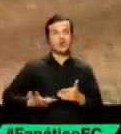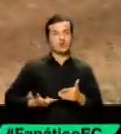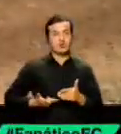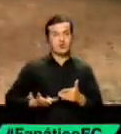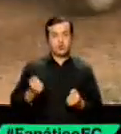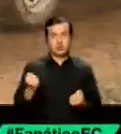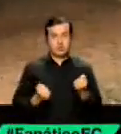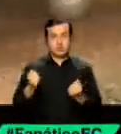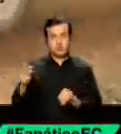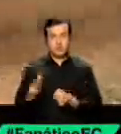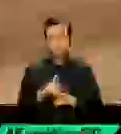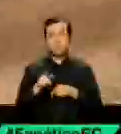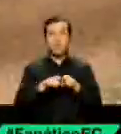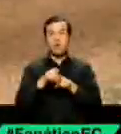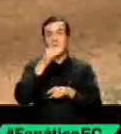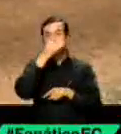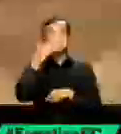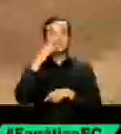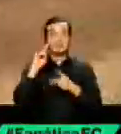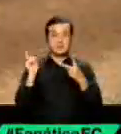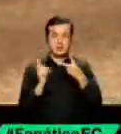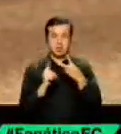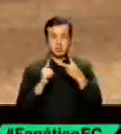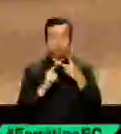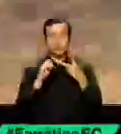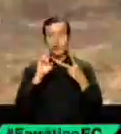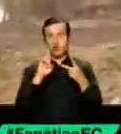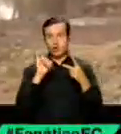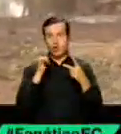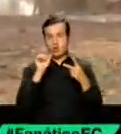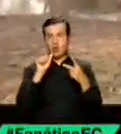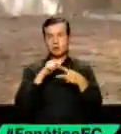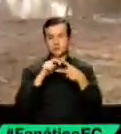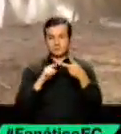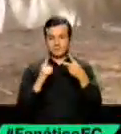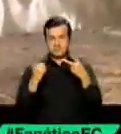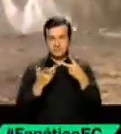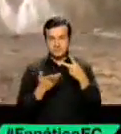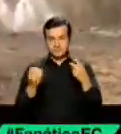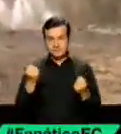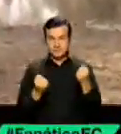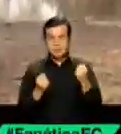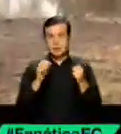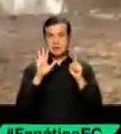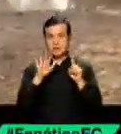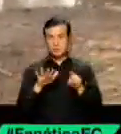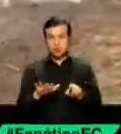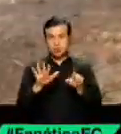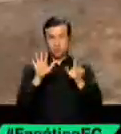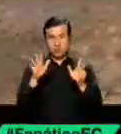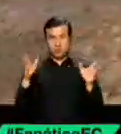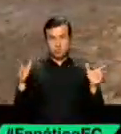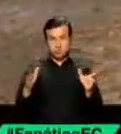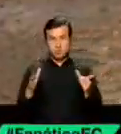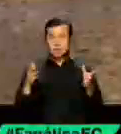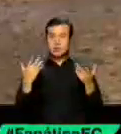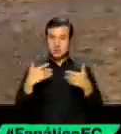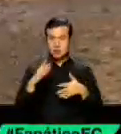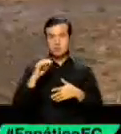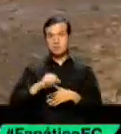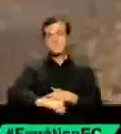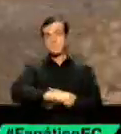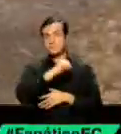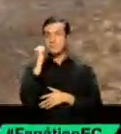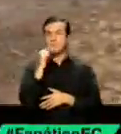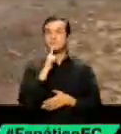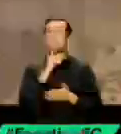piloto amazónico Chisman Rojas, que ocupó el segundo lugar en esta competición al mando del bólido 6.8. Sin embargo, fue suficiente para lograr el título